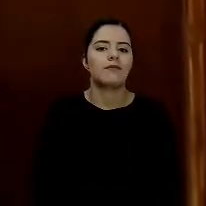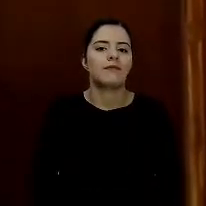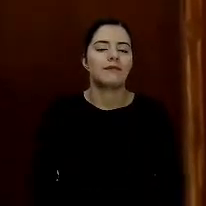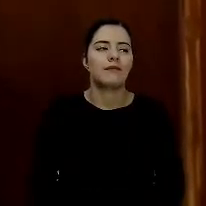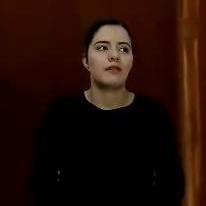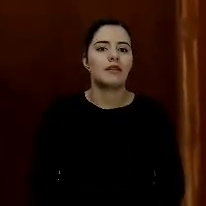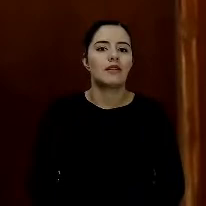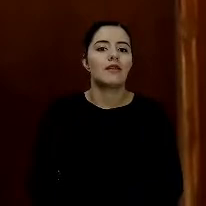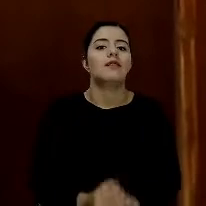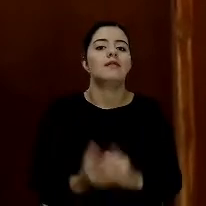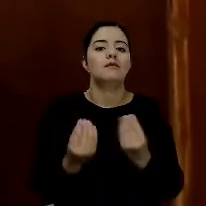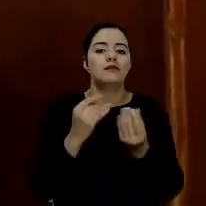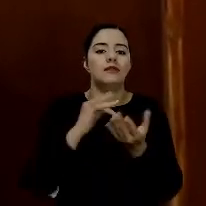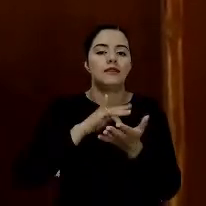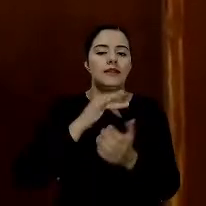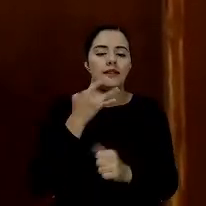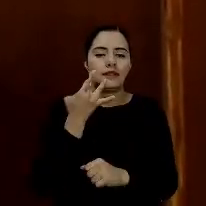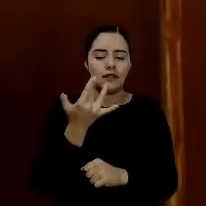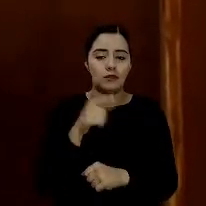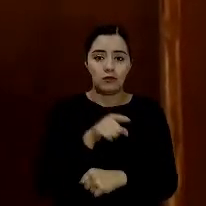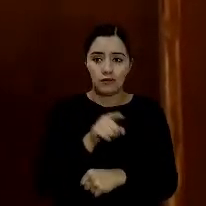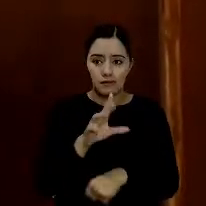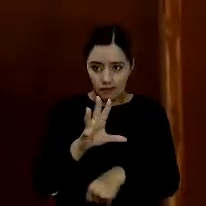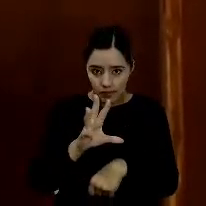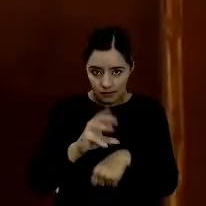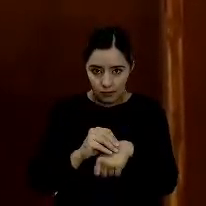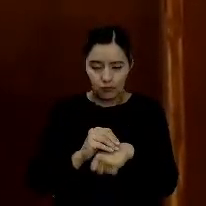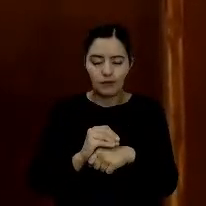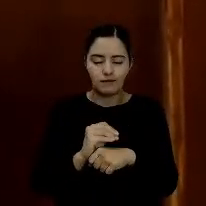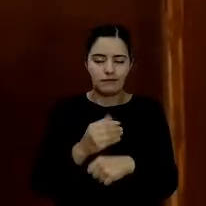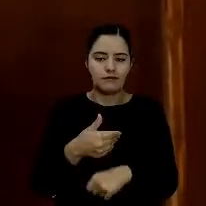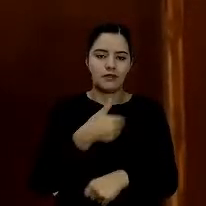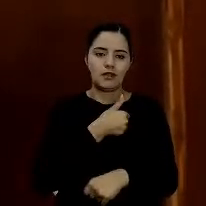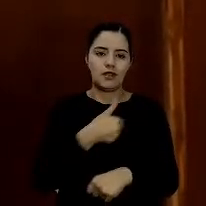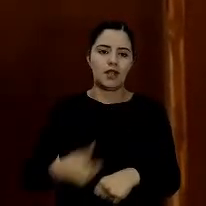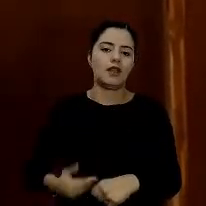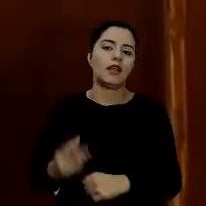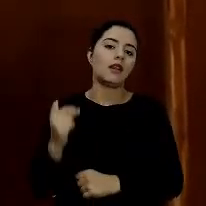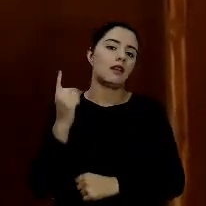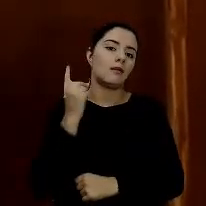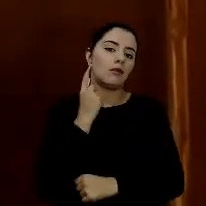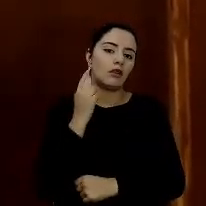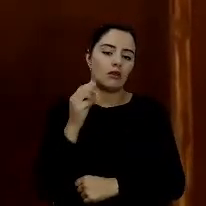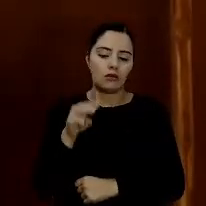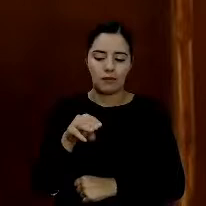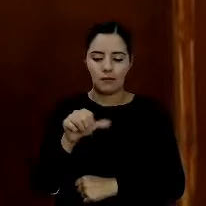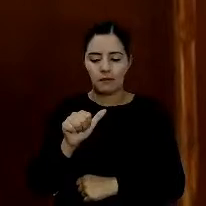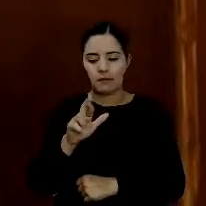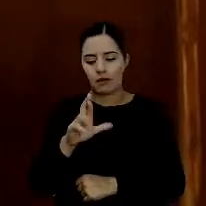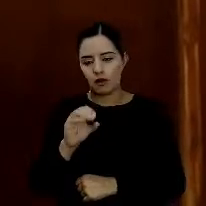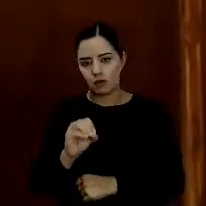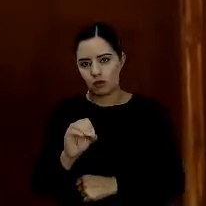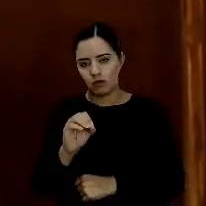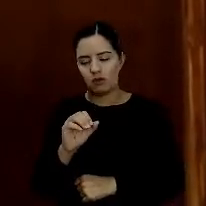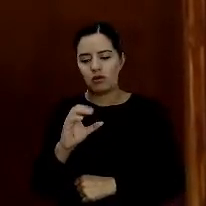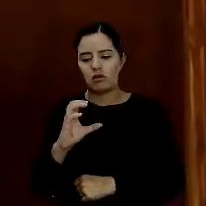Muchas gracias, con su venia, presidente, diputado Marco Cruz,